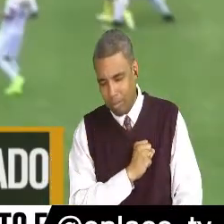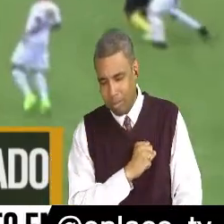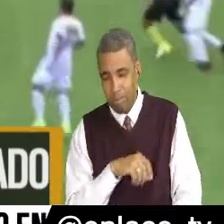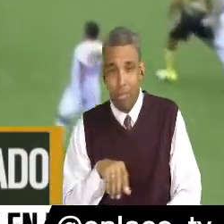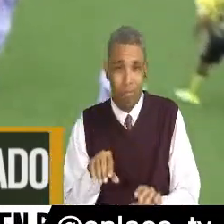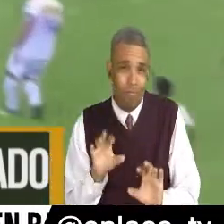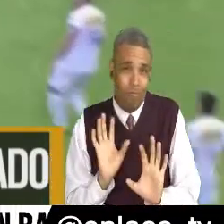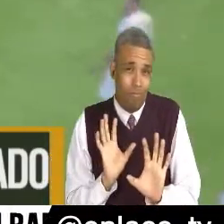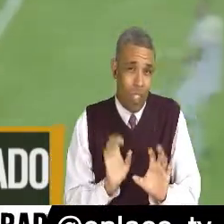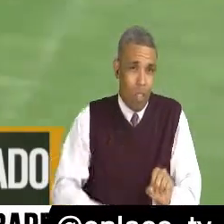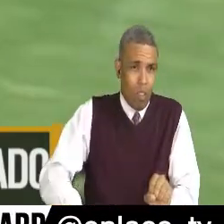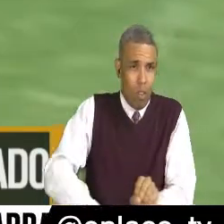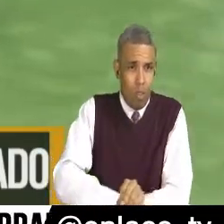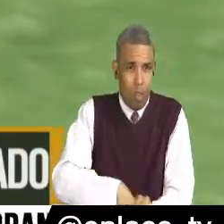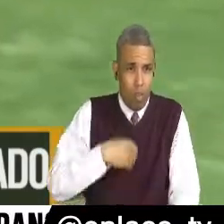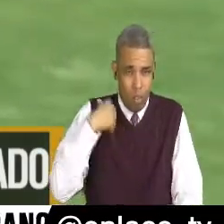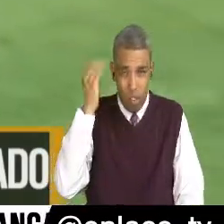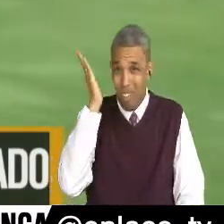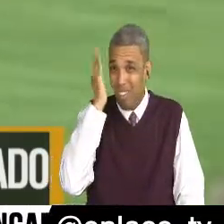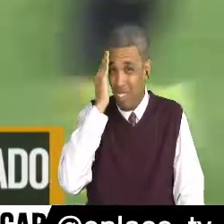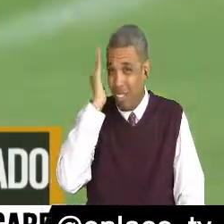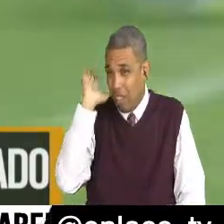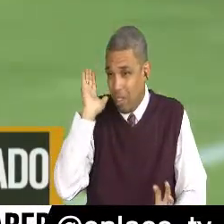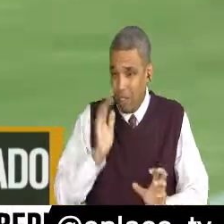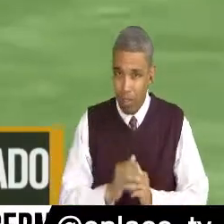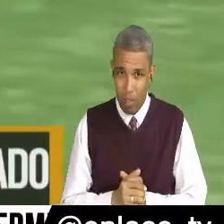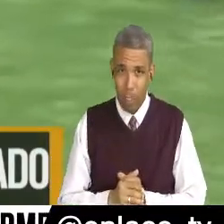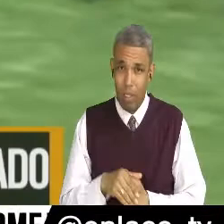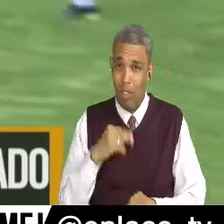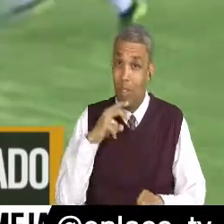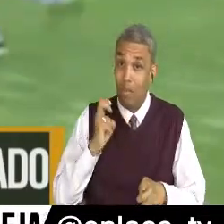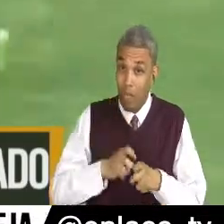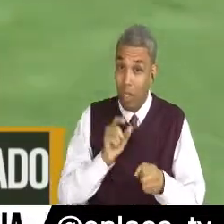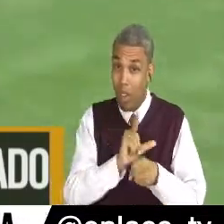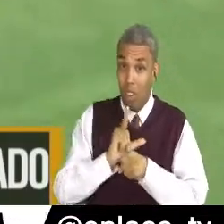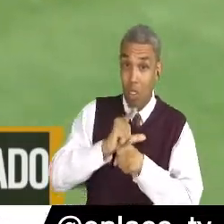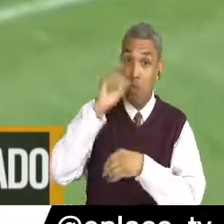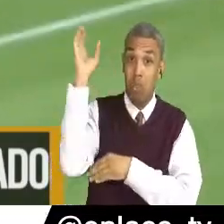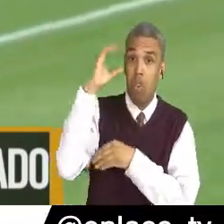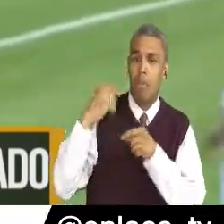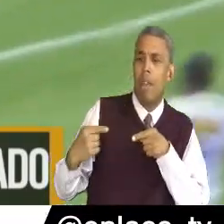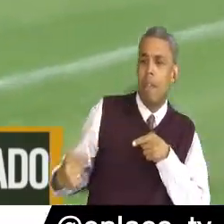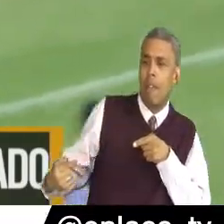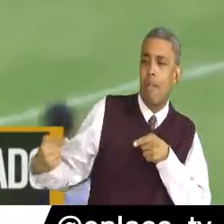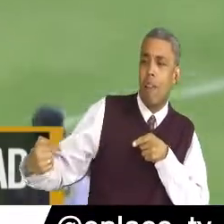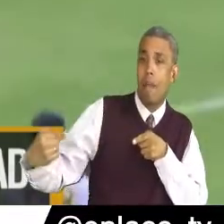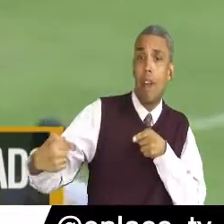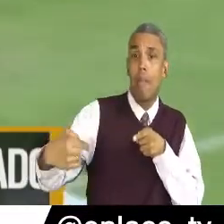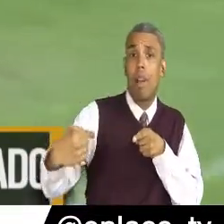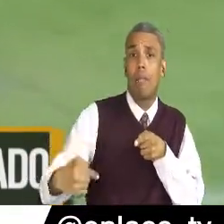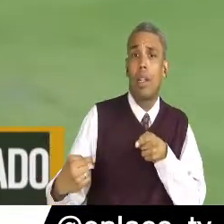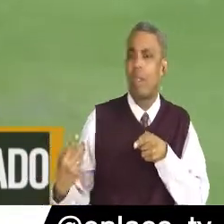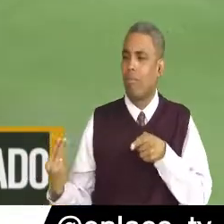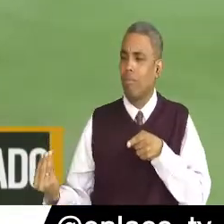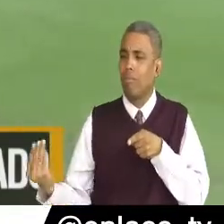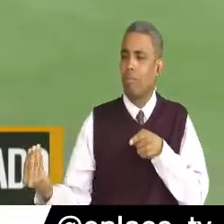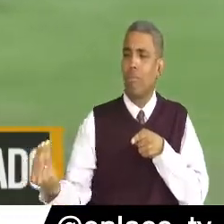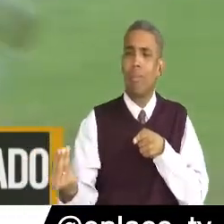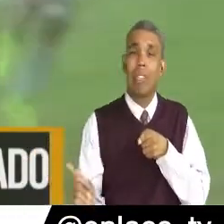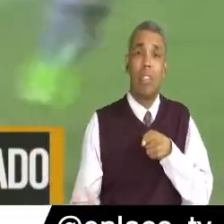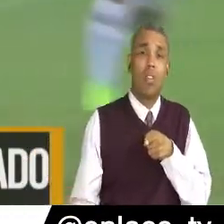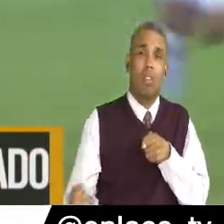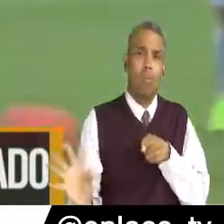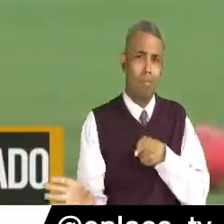el fútbol. Sabemos de que todos los equipos son complicados y no podemos regalarnos ante nadie. Y bueno, teníamos un compromiso pues